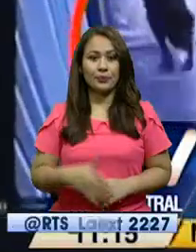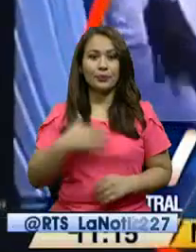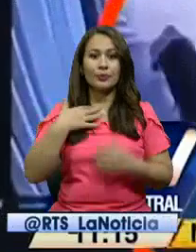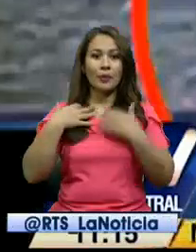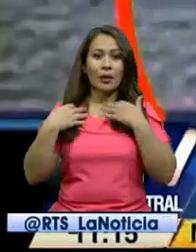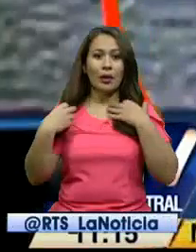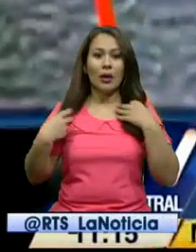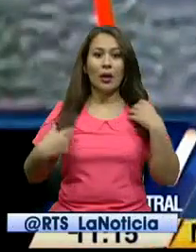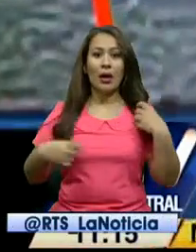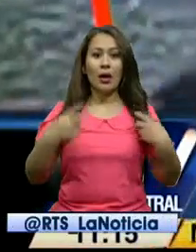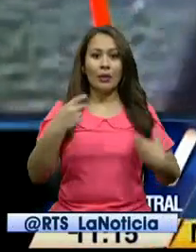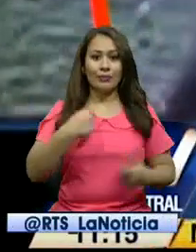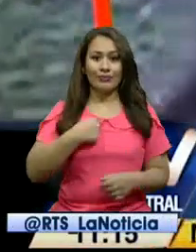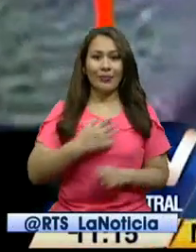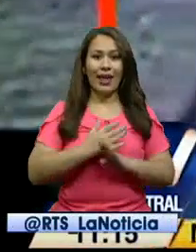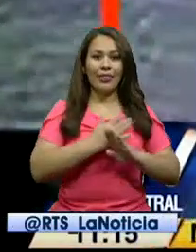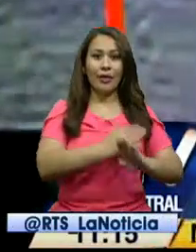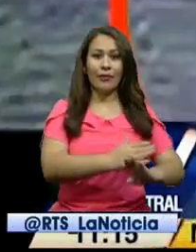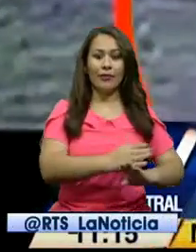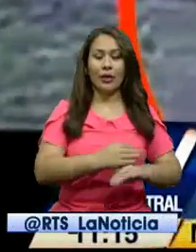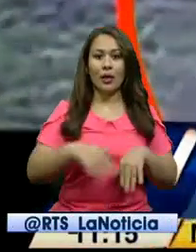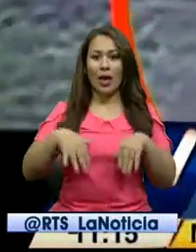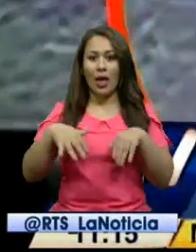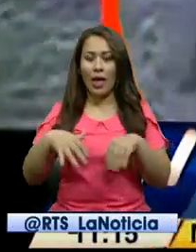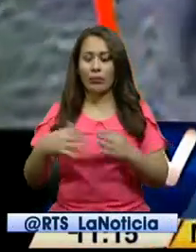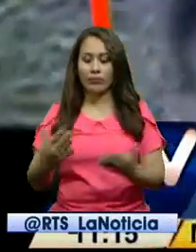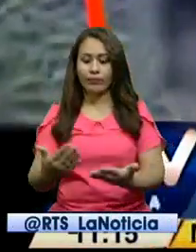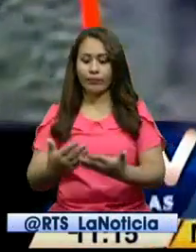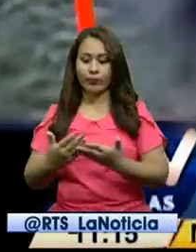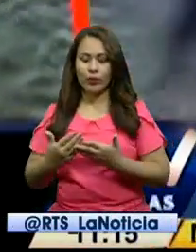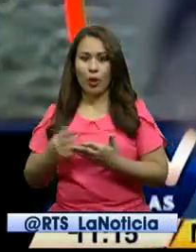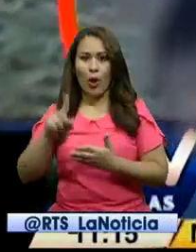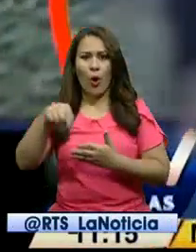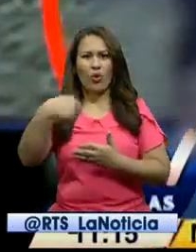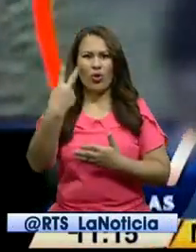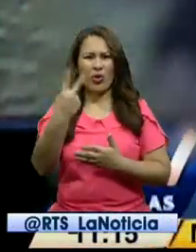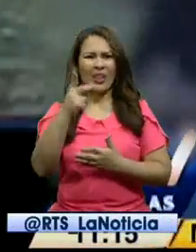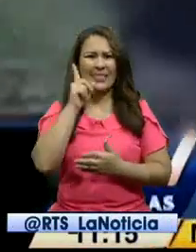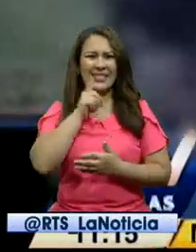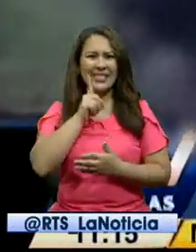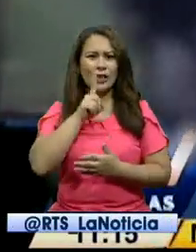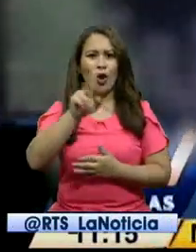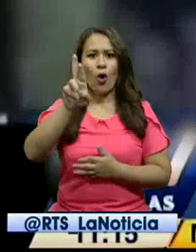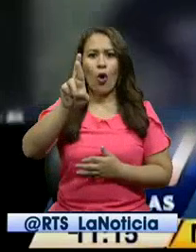Fue embestida por dos feroces rottweilers, quienes afloraron su instinto asesino.